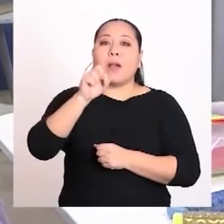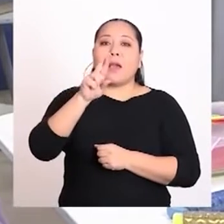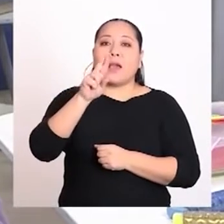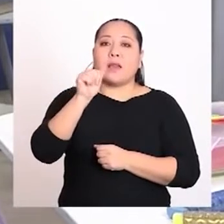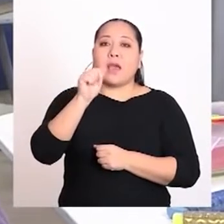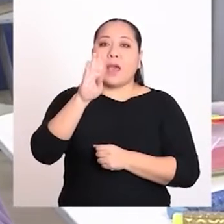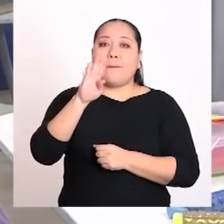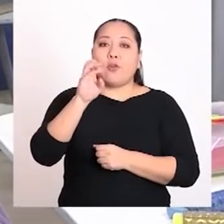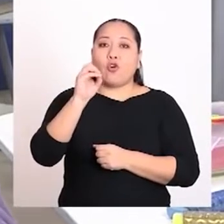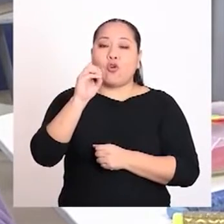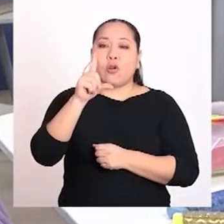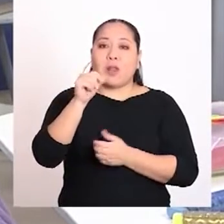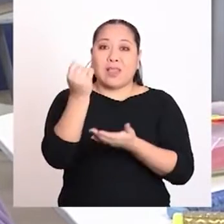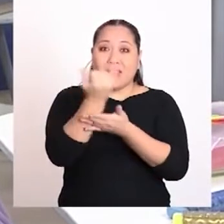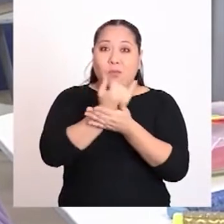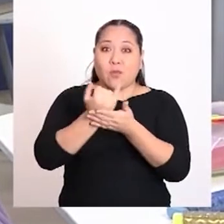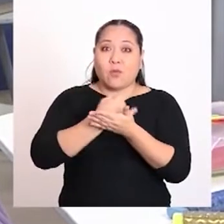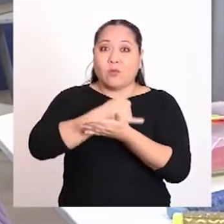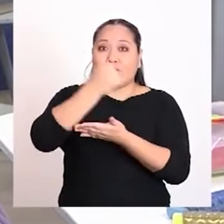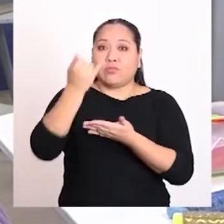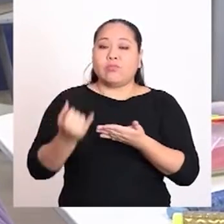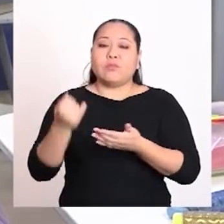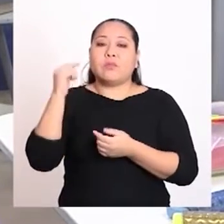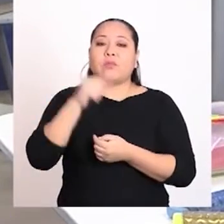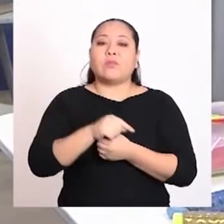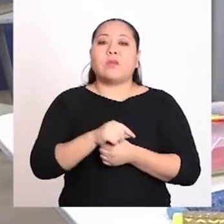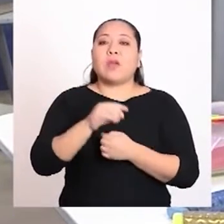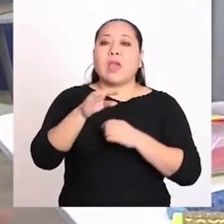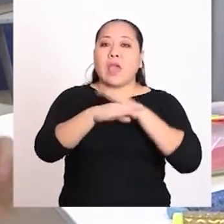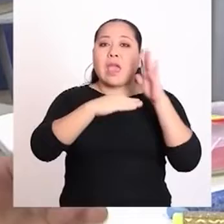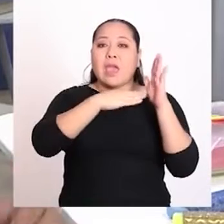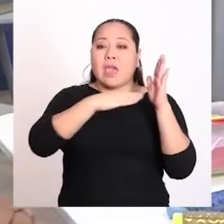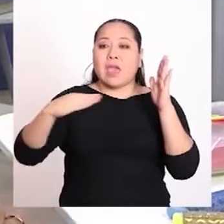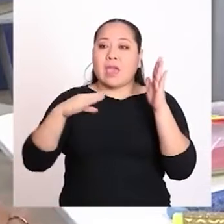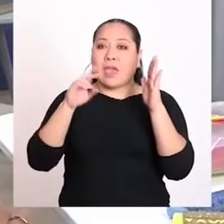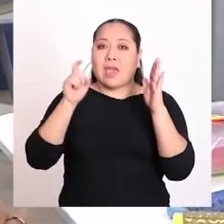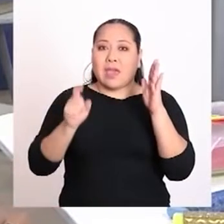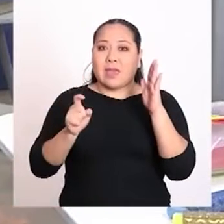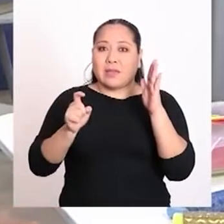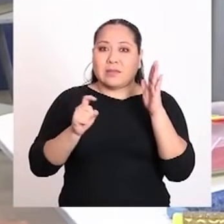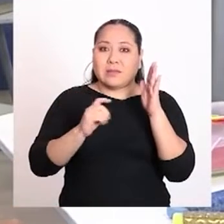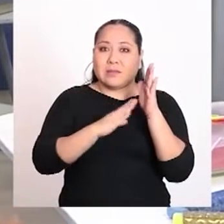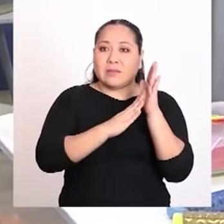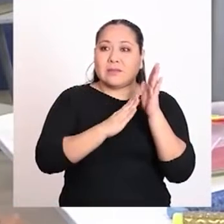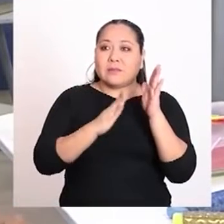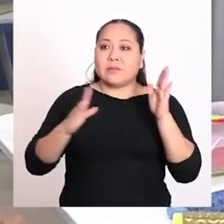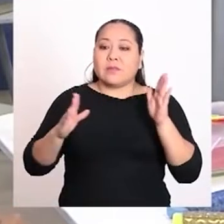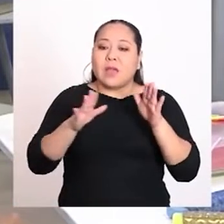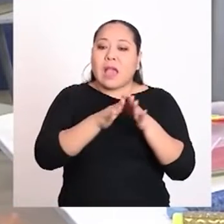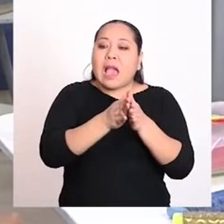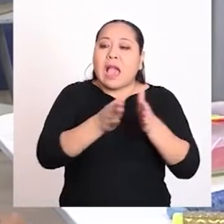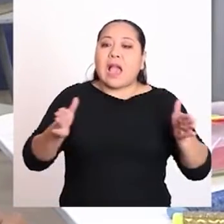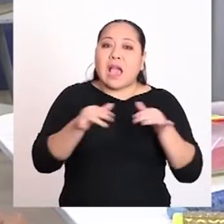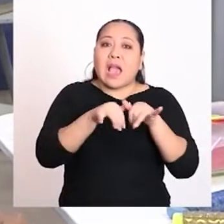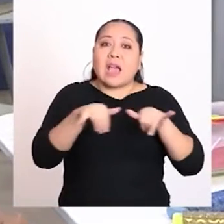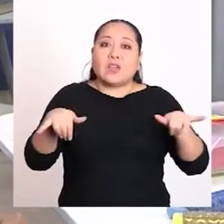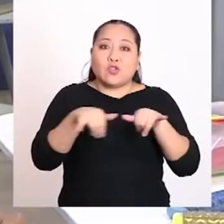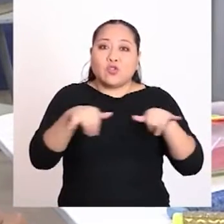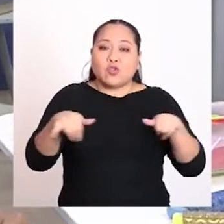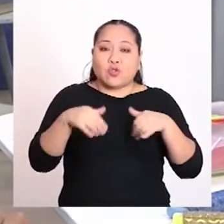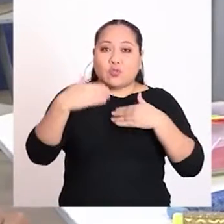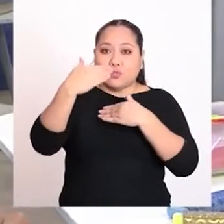parábola. Además, los valores del eje x corresponden a la ancho de nuestra